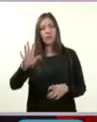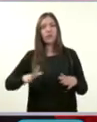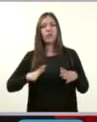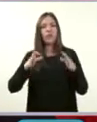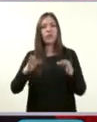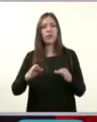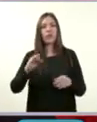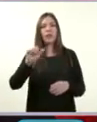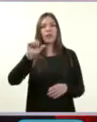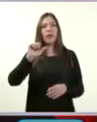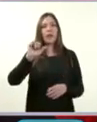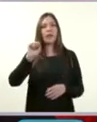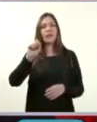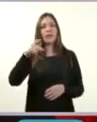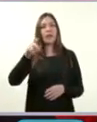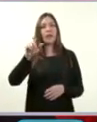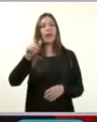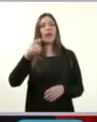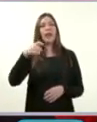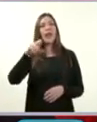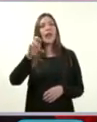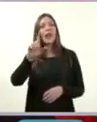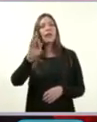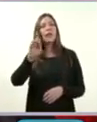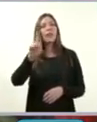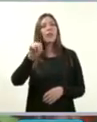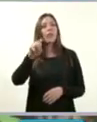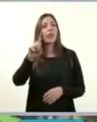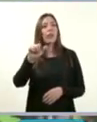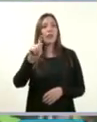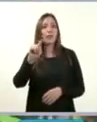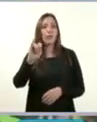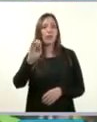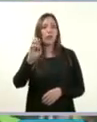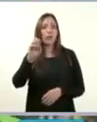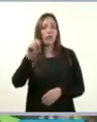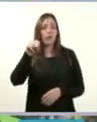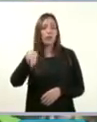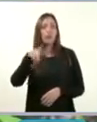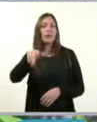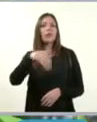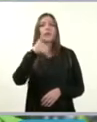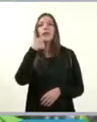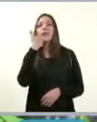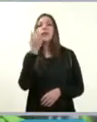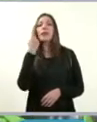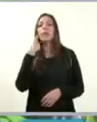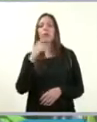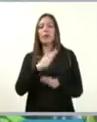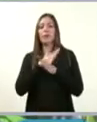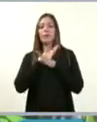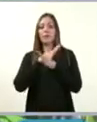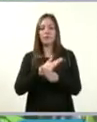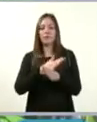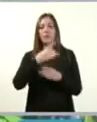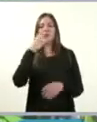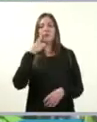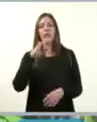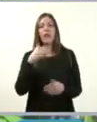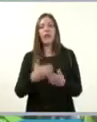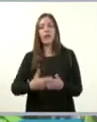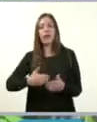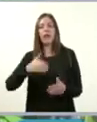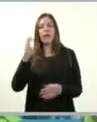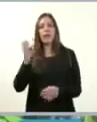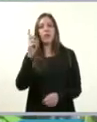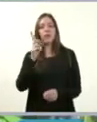inglés, AIDS Healthcare Foundation, donde nosotros lo que queremos hacer es llevar la prevención, la detección oportuna